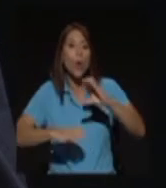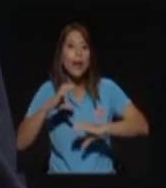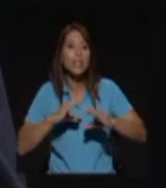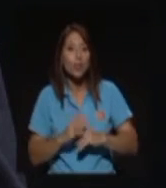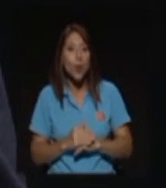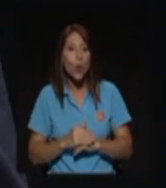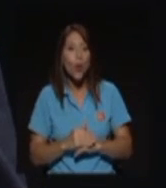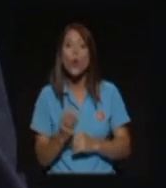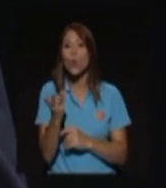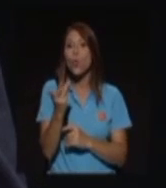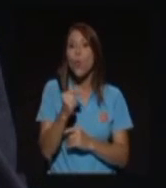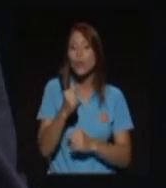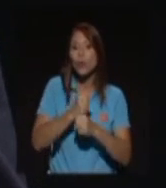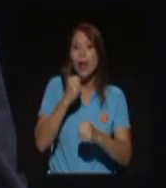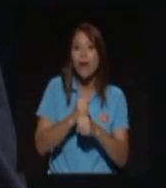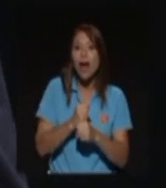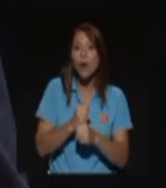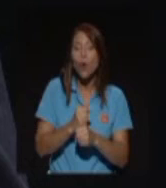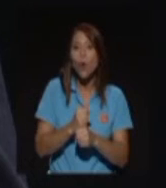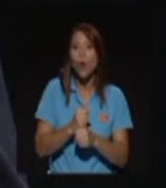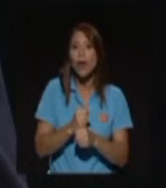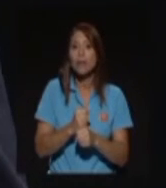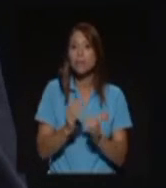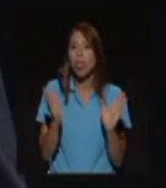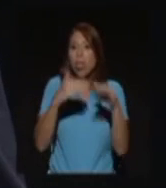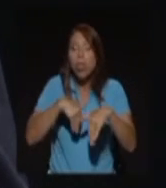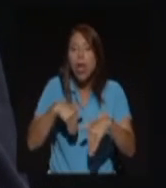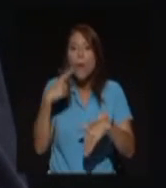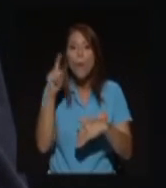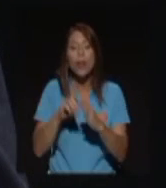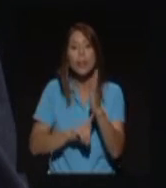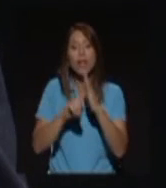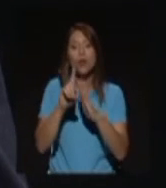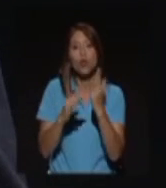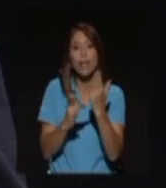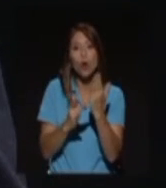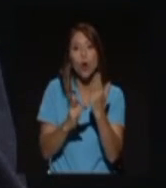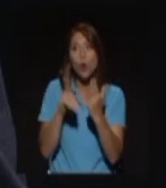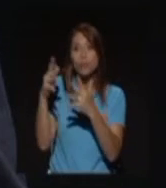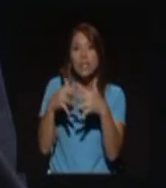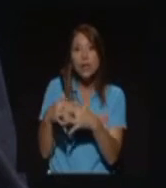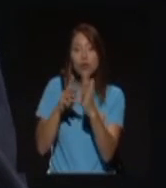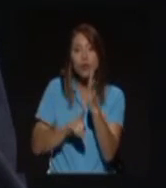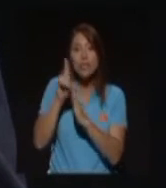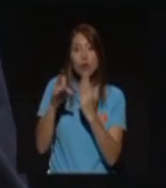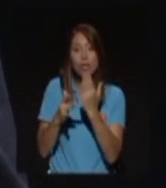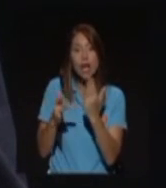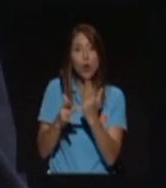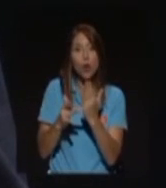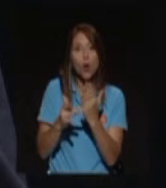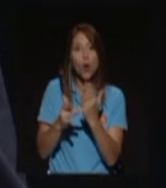se van a perder debido al desarrollo tecnológico. Por ejemplo, en Estados Unidos, el desarrollo tecnológico ha causado mucho